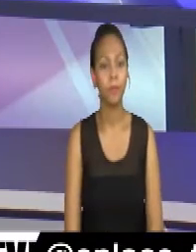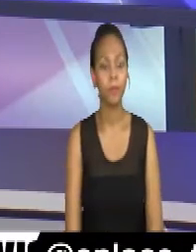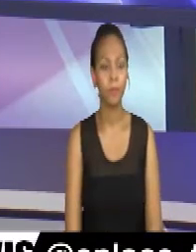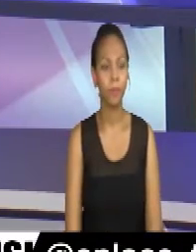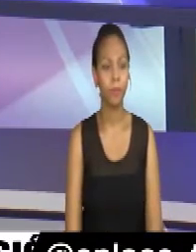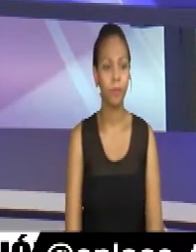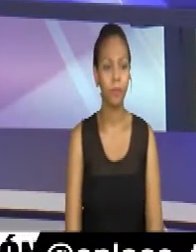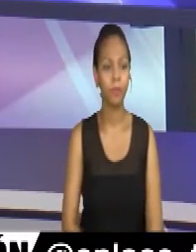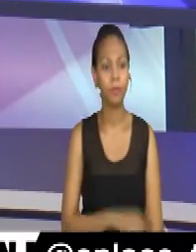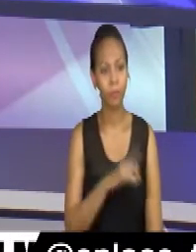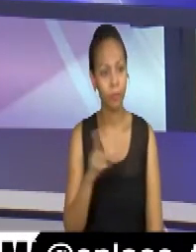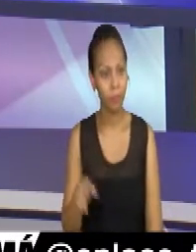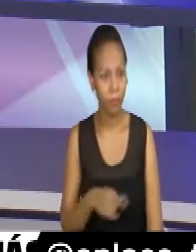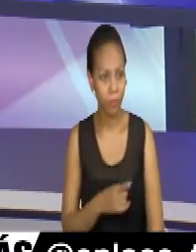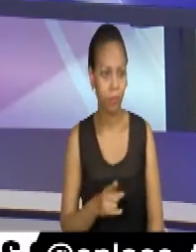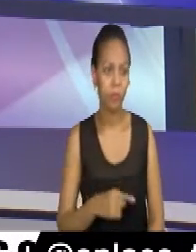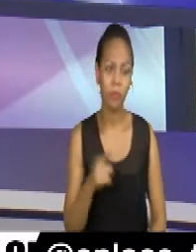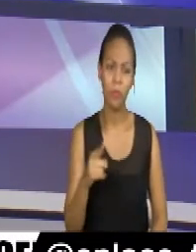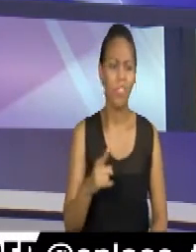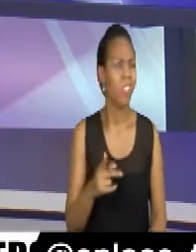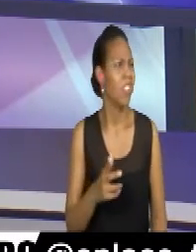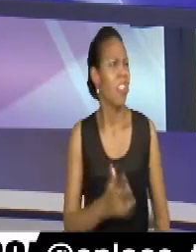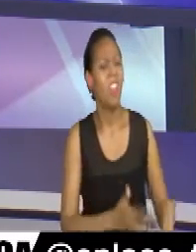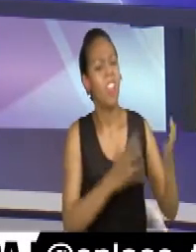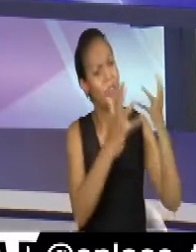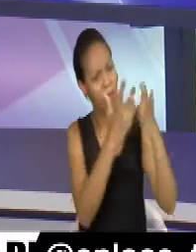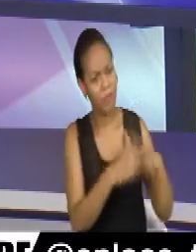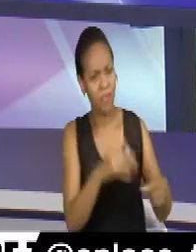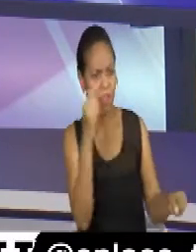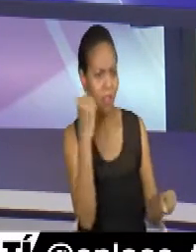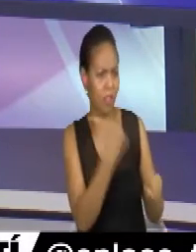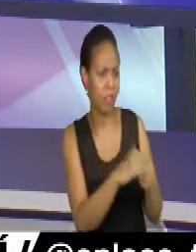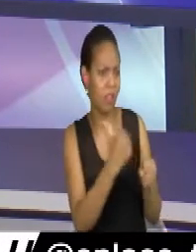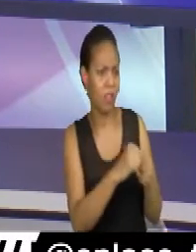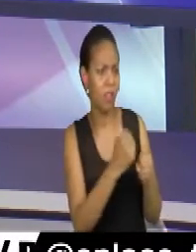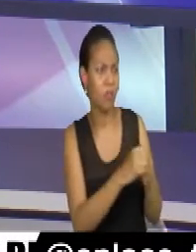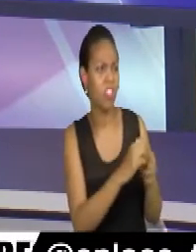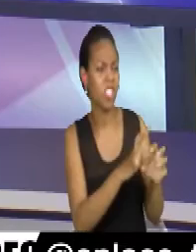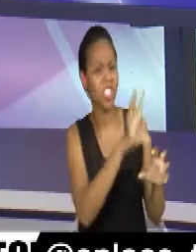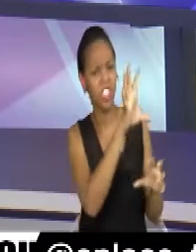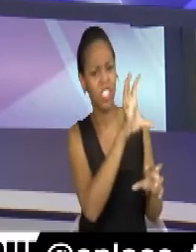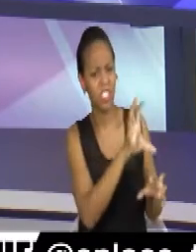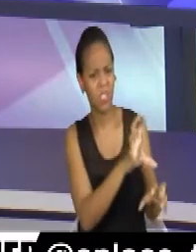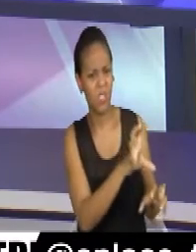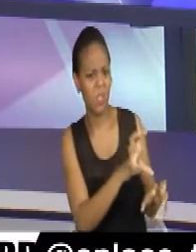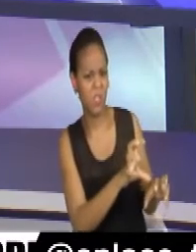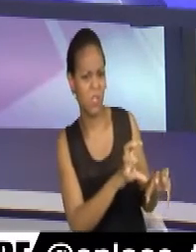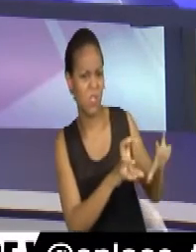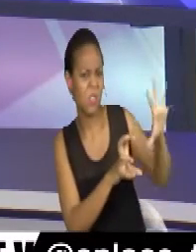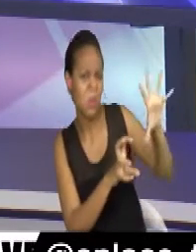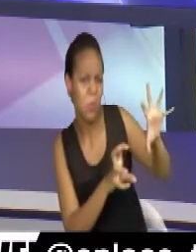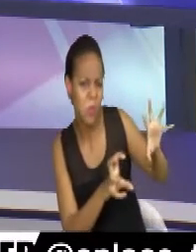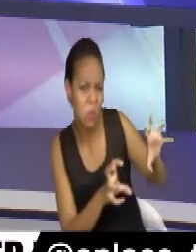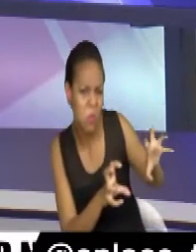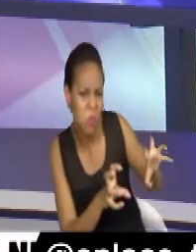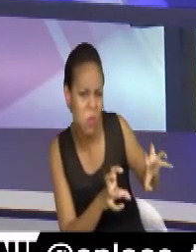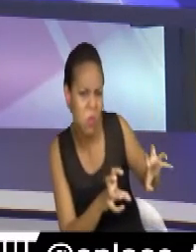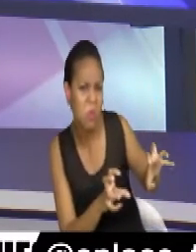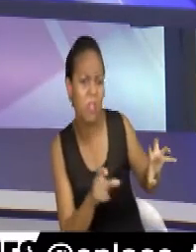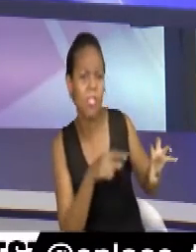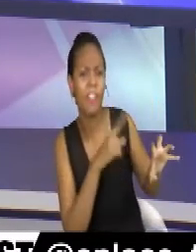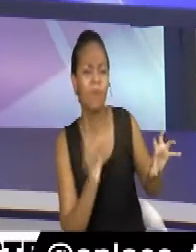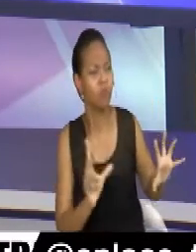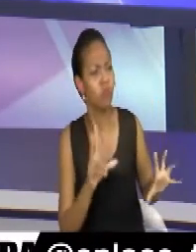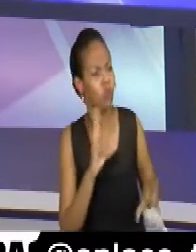Cabildo Abierto por la noche aterrización de la refinería de Barranca Bermeja se realizaría en el tercer periodo de sesiones ordinarias. En